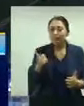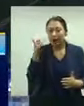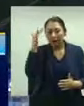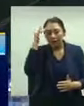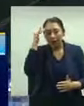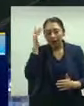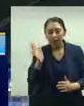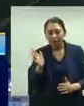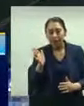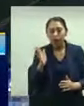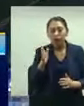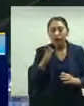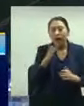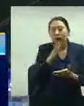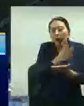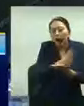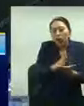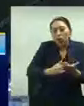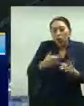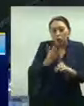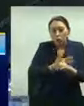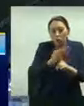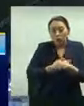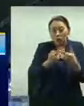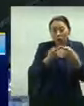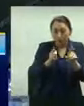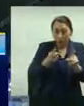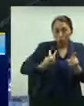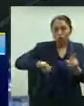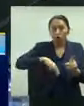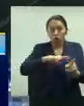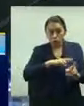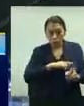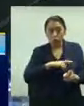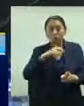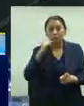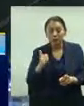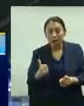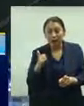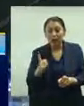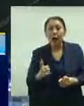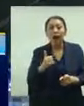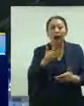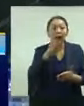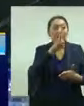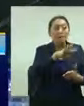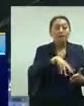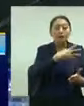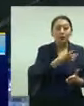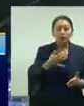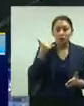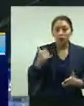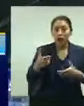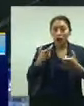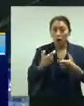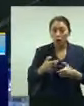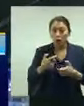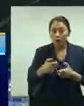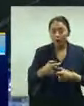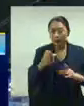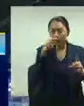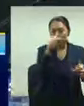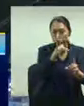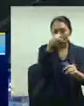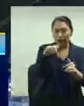algunos inconvenientes en ello, pero nosotros derivado a la programación que está contratada o está estipulado en